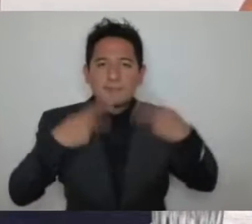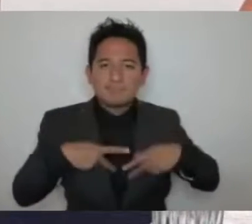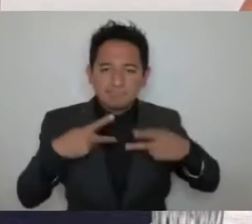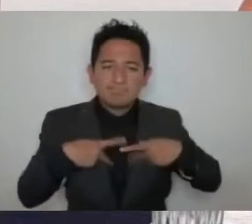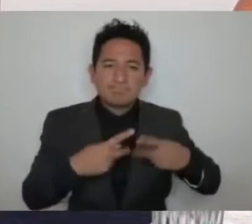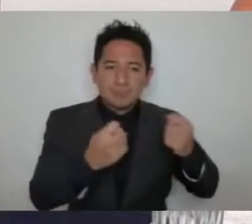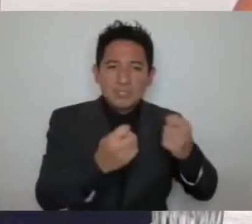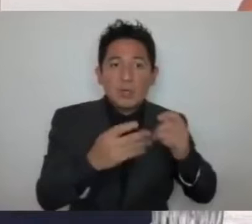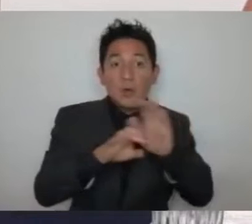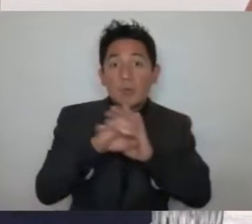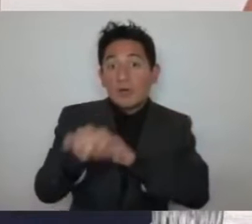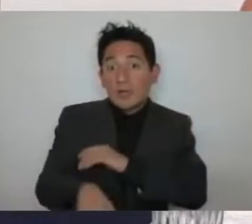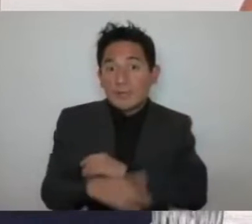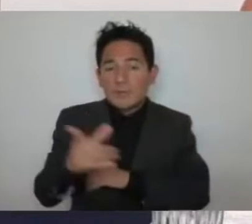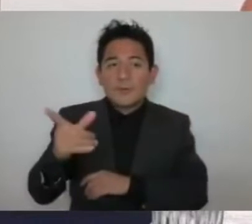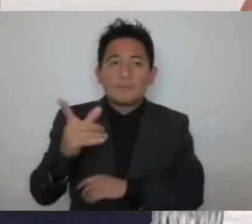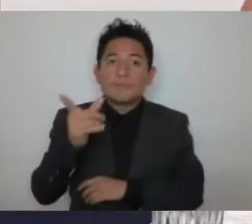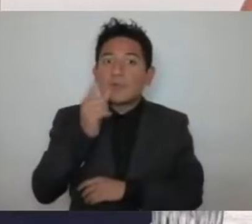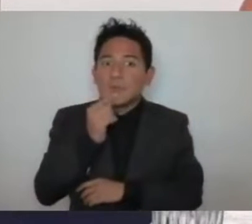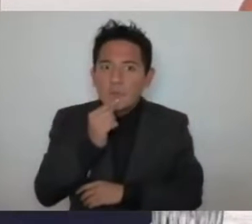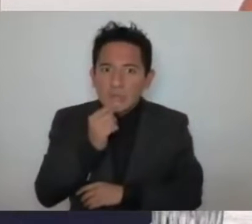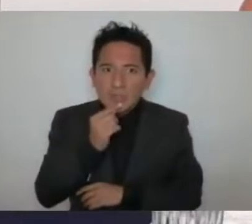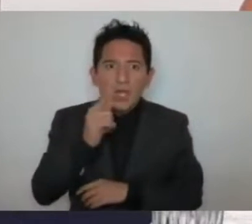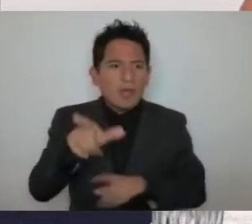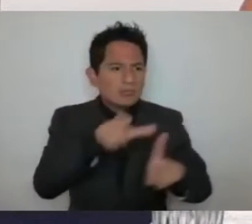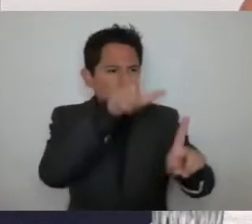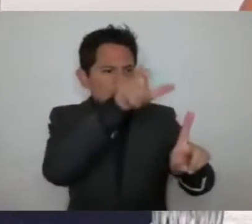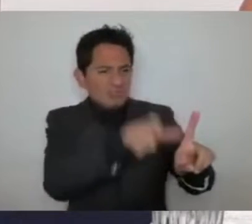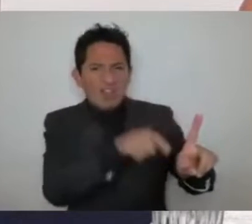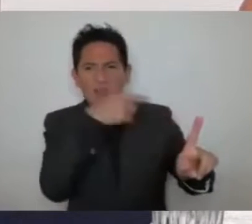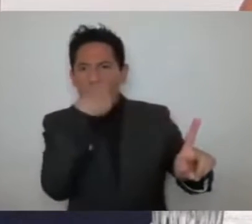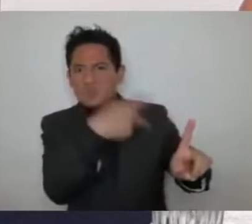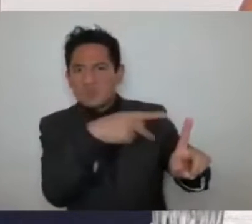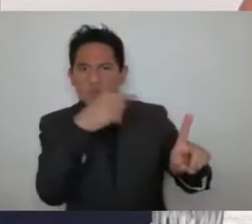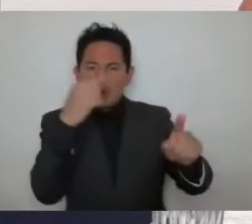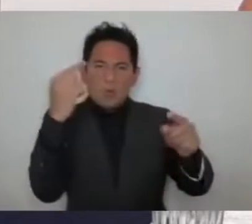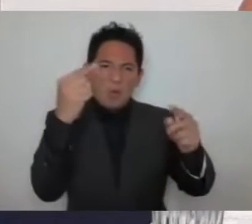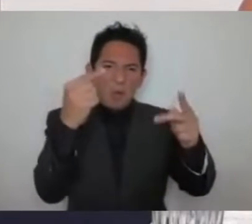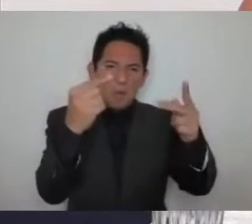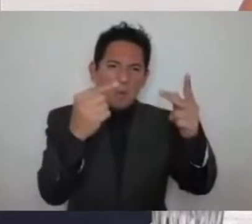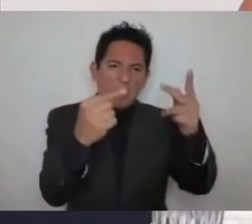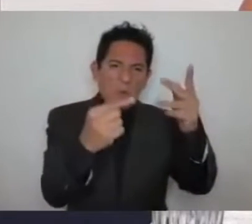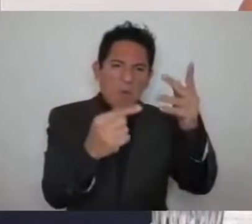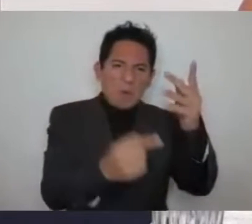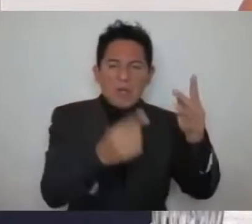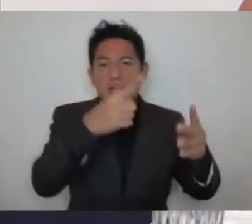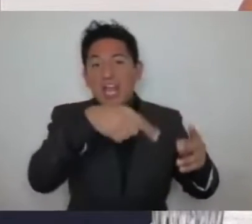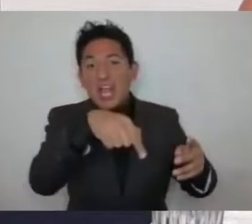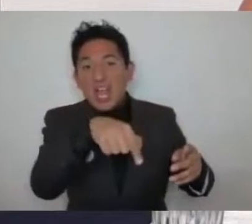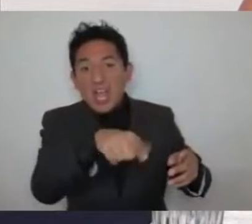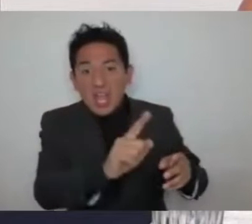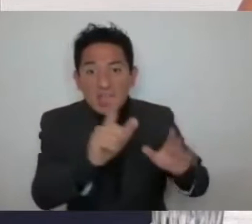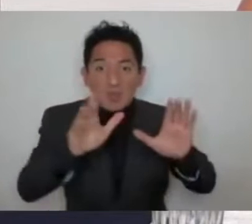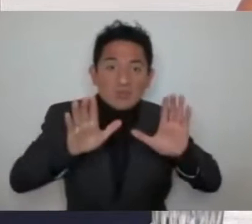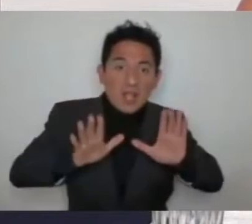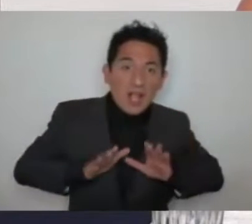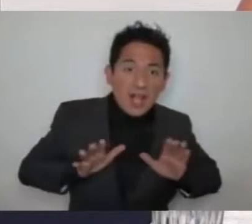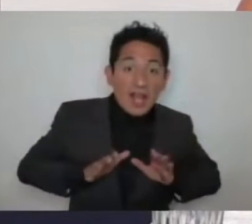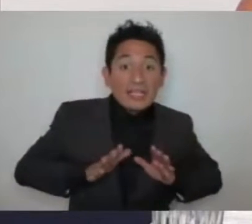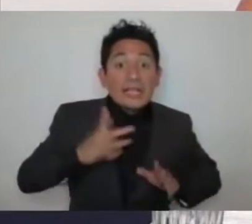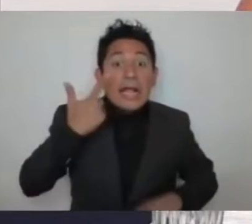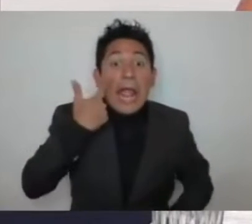tales características con cierta actitud que parecía que intentaba tal cosa Leo le